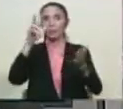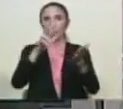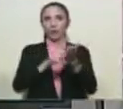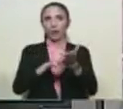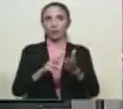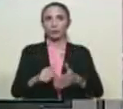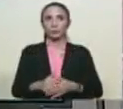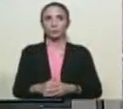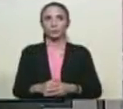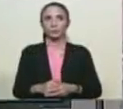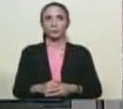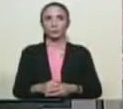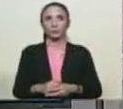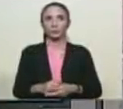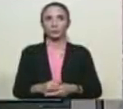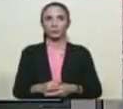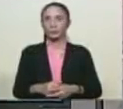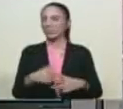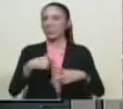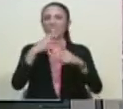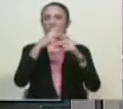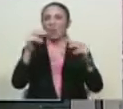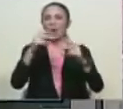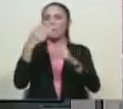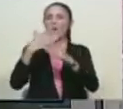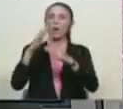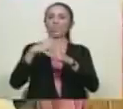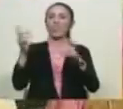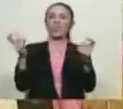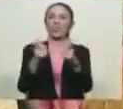Aprobada entonces, no vamos a la cumbre.